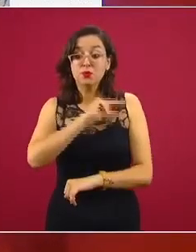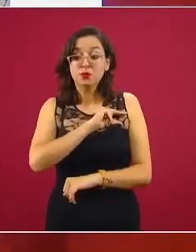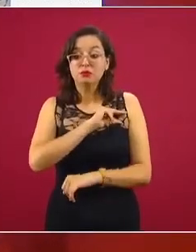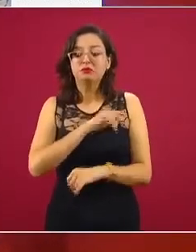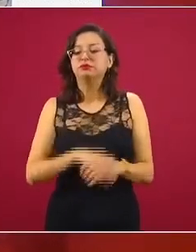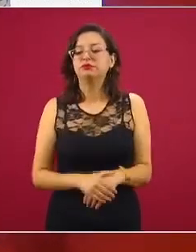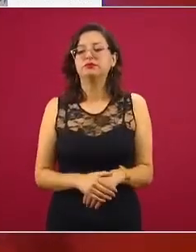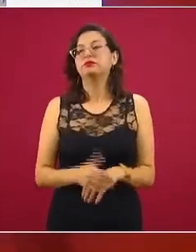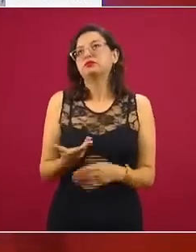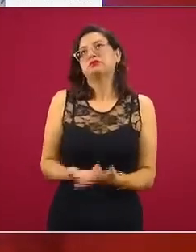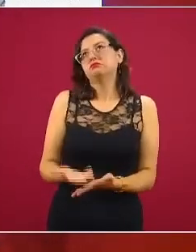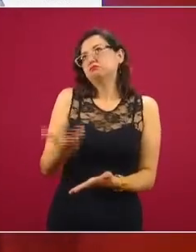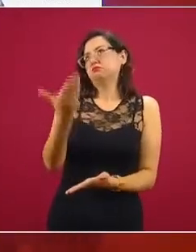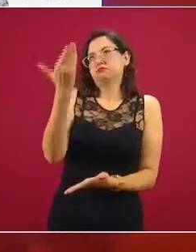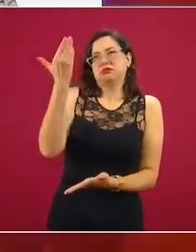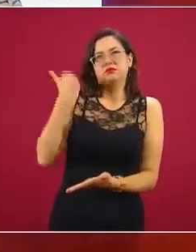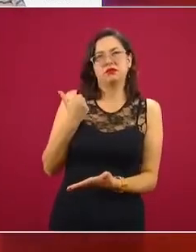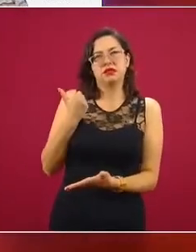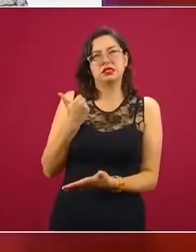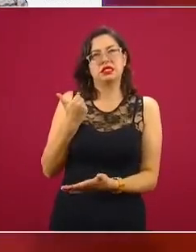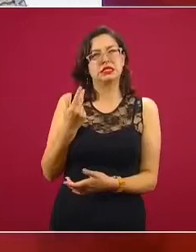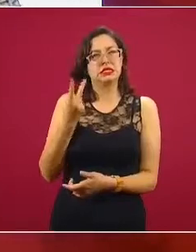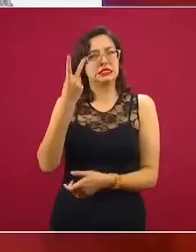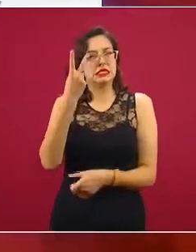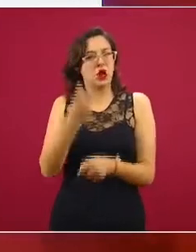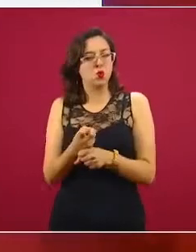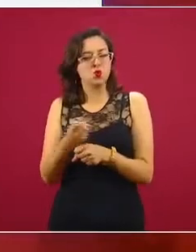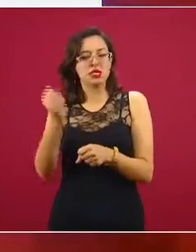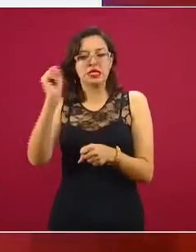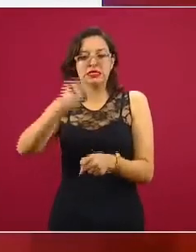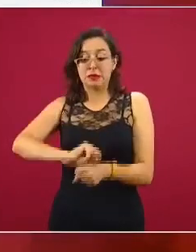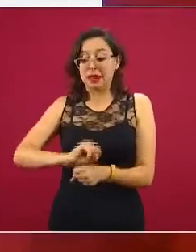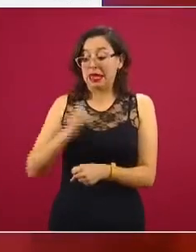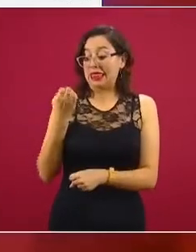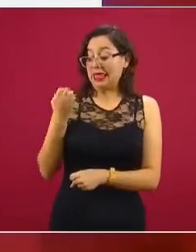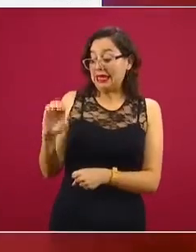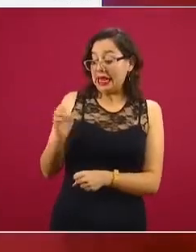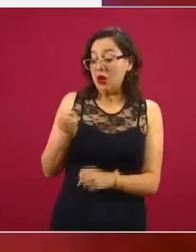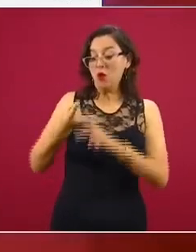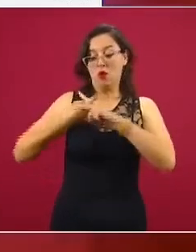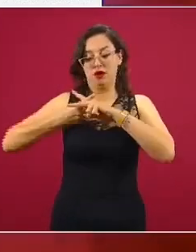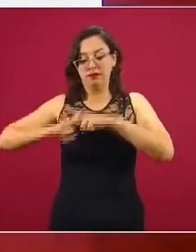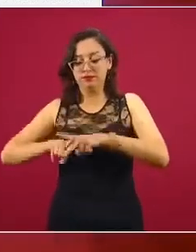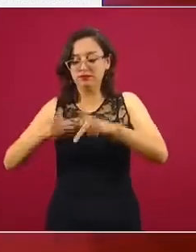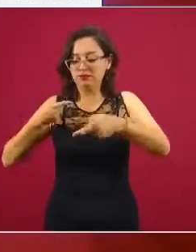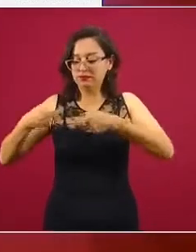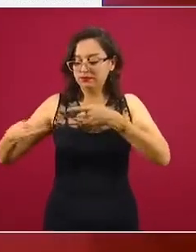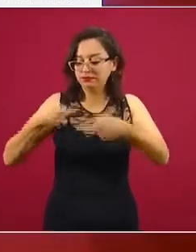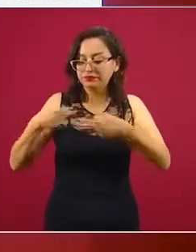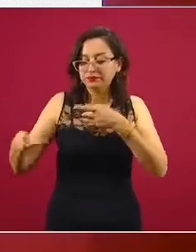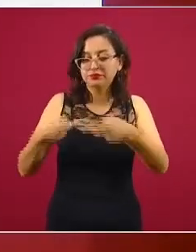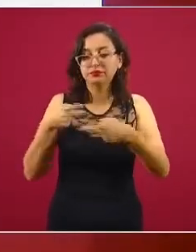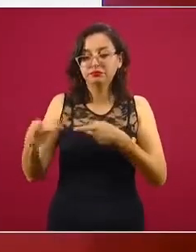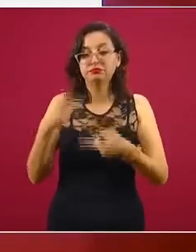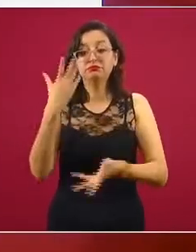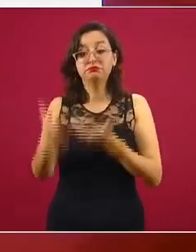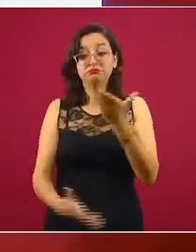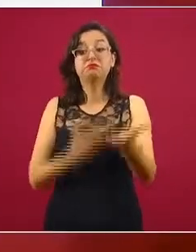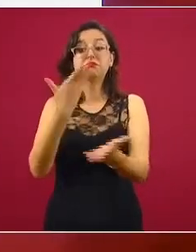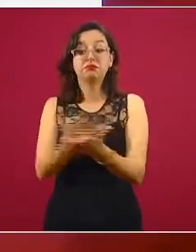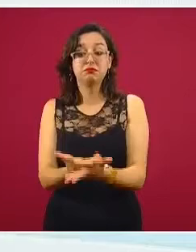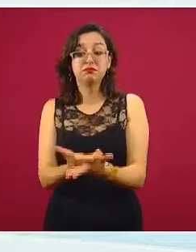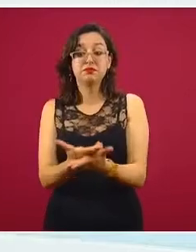preparación, estamos hablando la segunda semana de enero, pusimos en la mesa de trabajo a